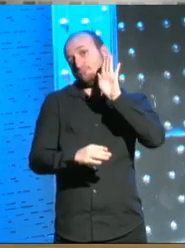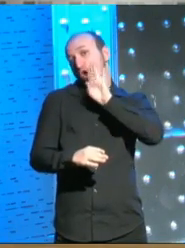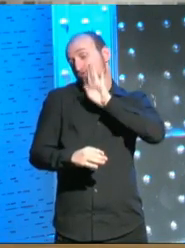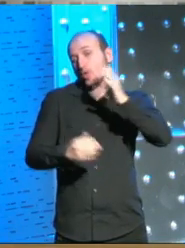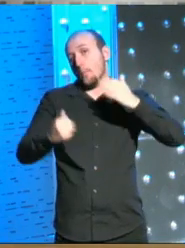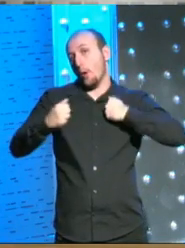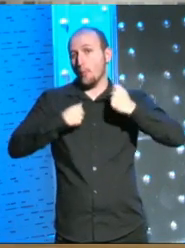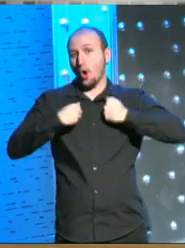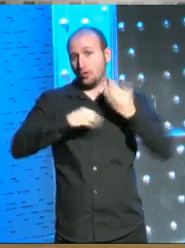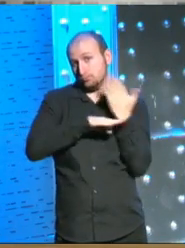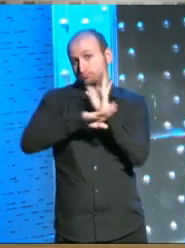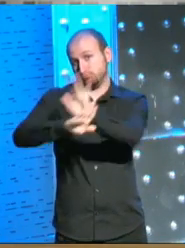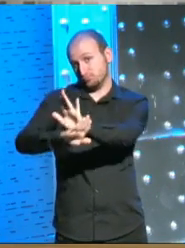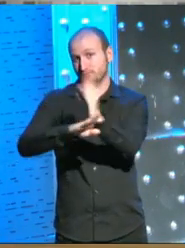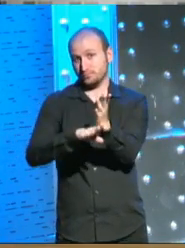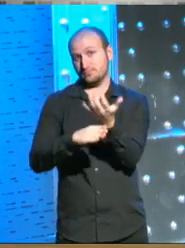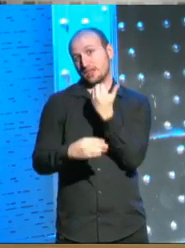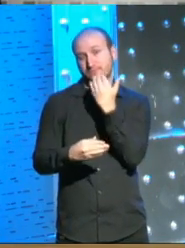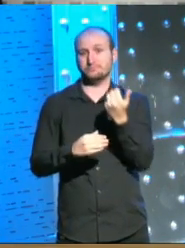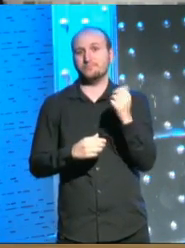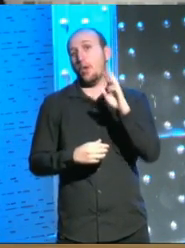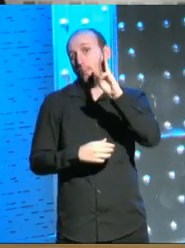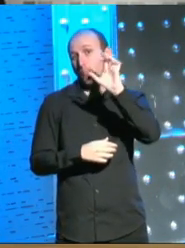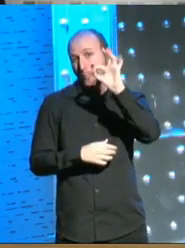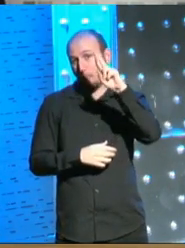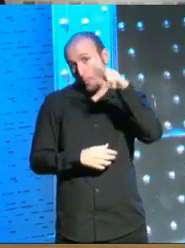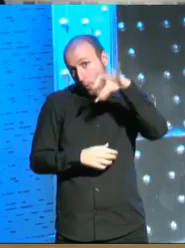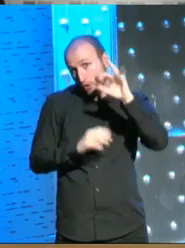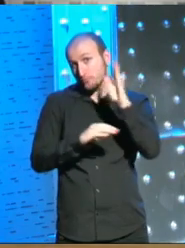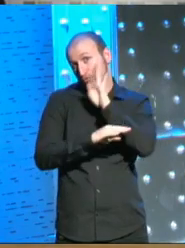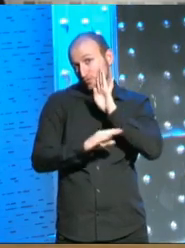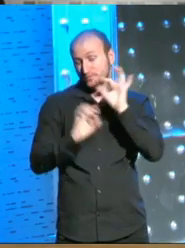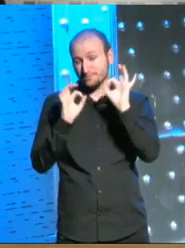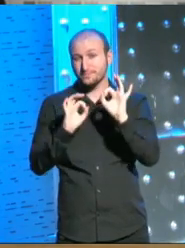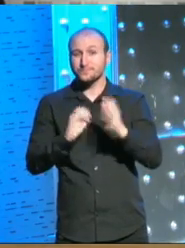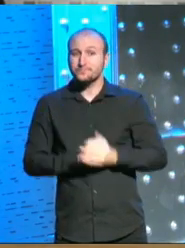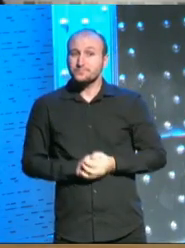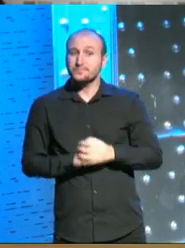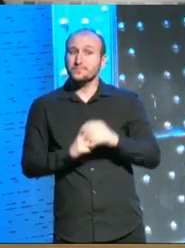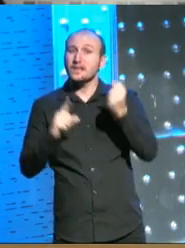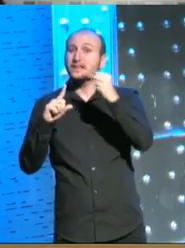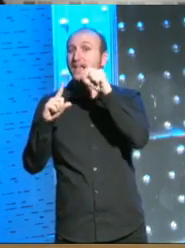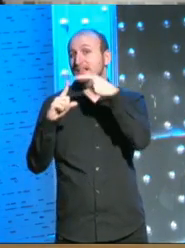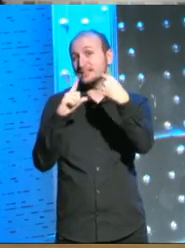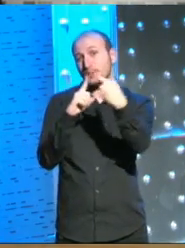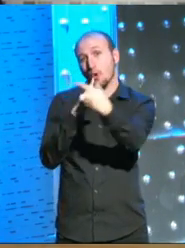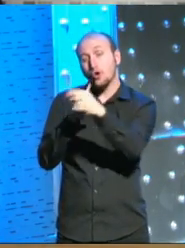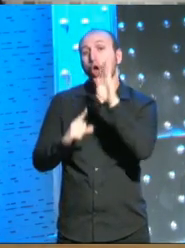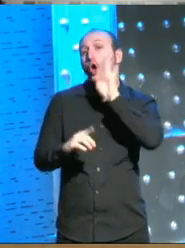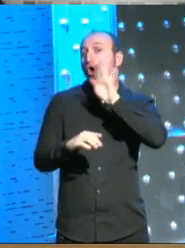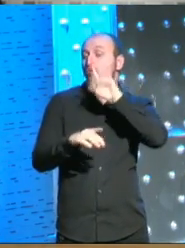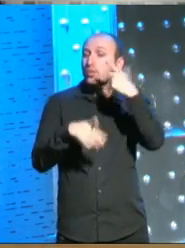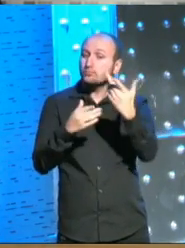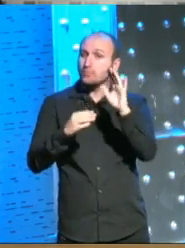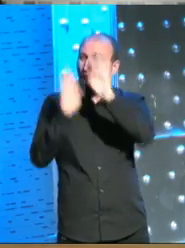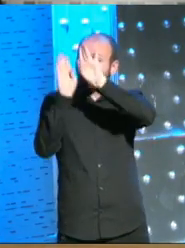monos, porno simiesco, ¿eh? Y entonces el estímulo del porno simiesco hizo que